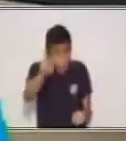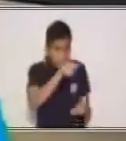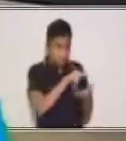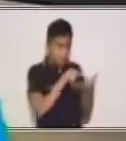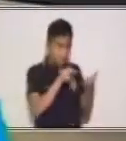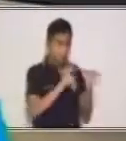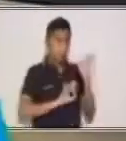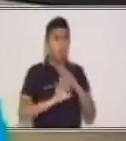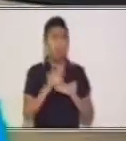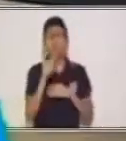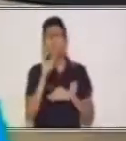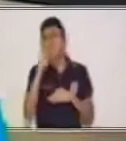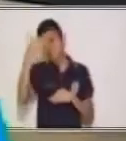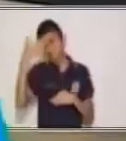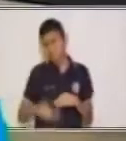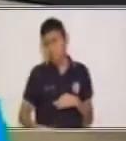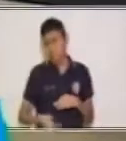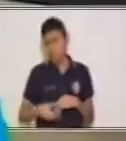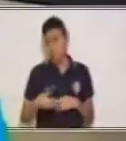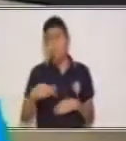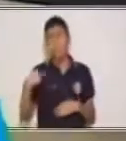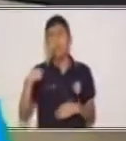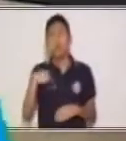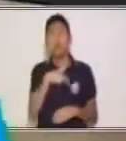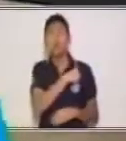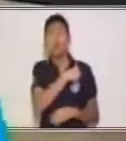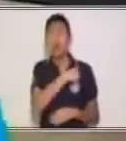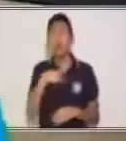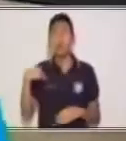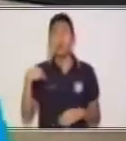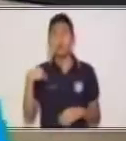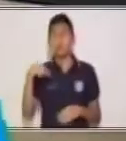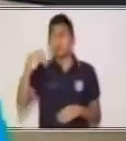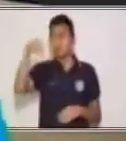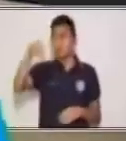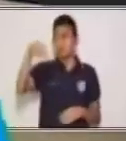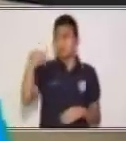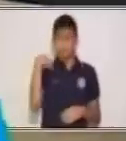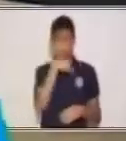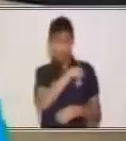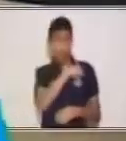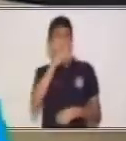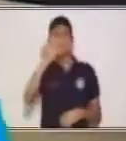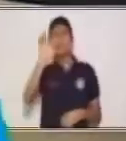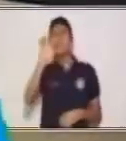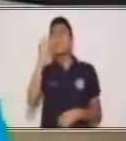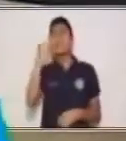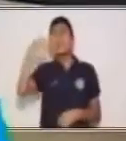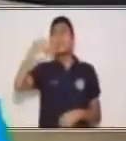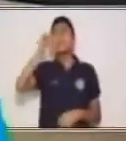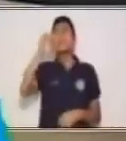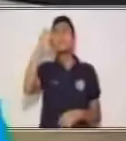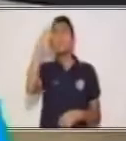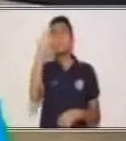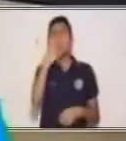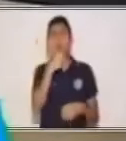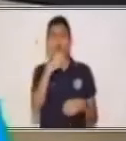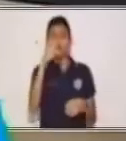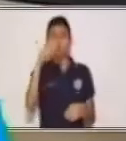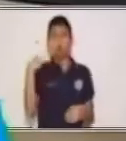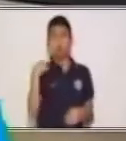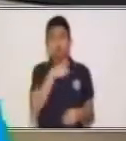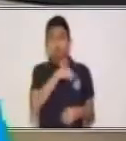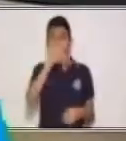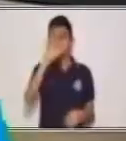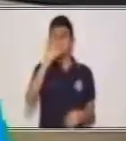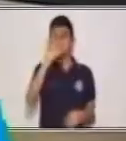¿Serán ellos? ¿Serán ellas? ¿Serán nosotros? A ver, ¿cuál creen que es? Sí, es nosotros. Nosotros leímos un